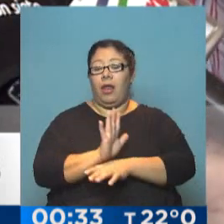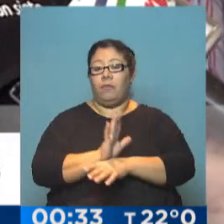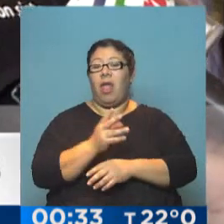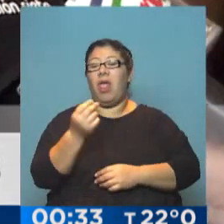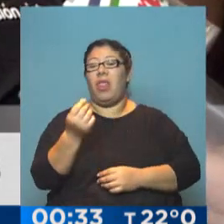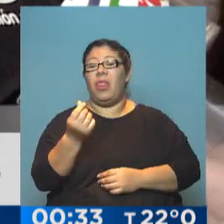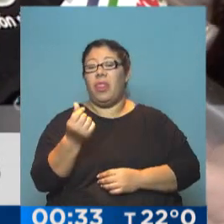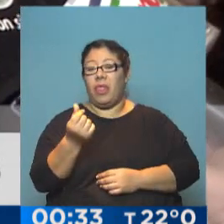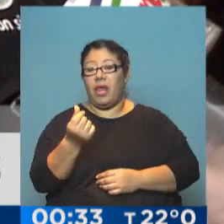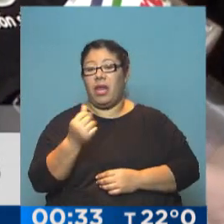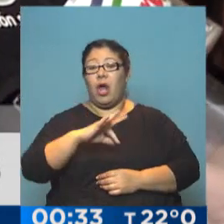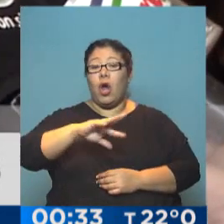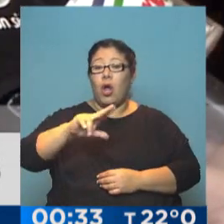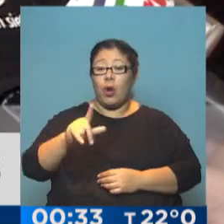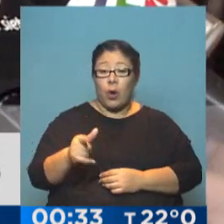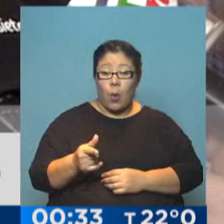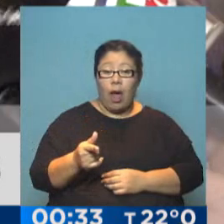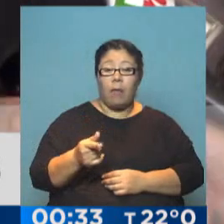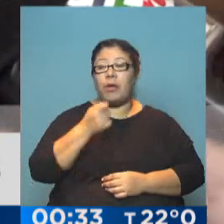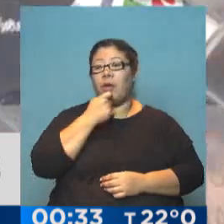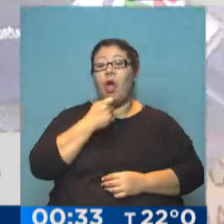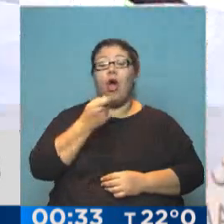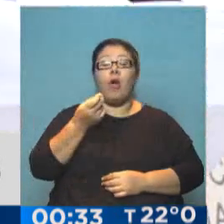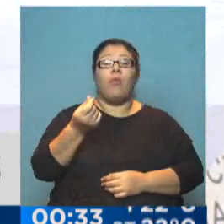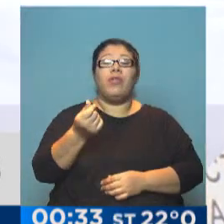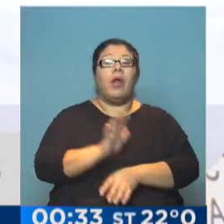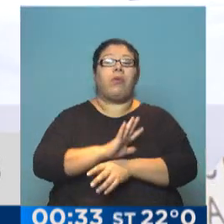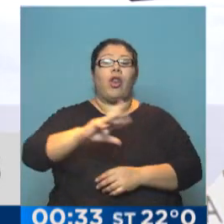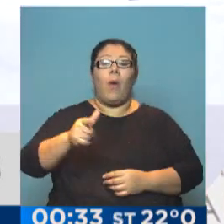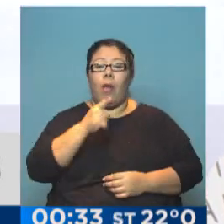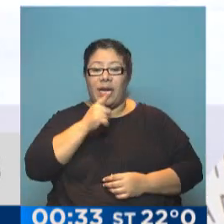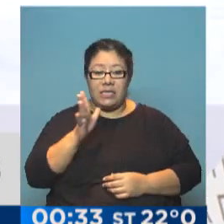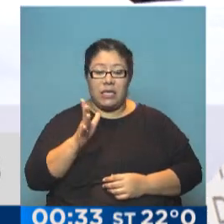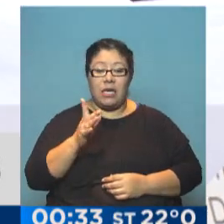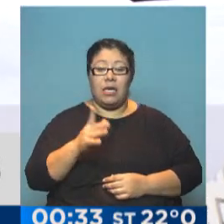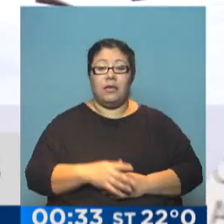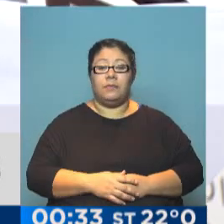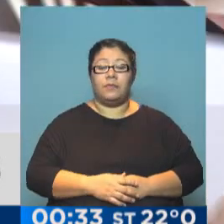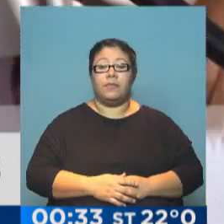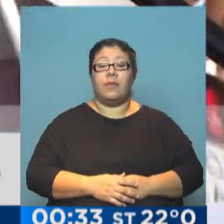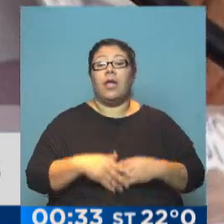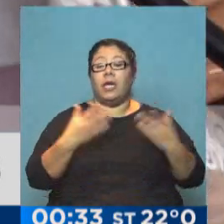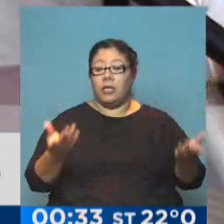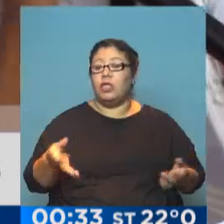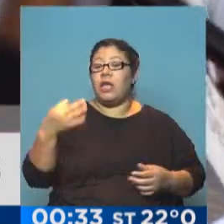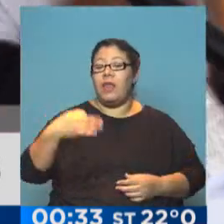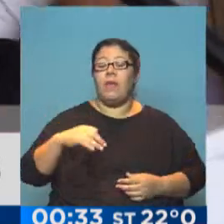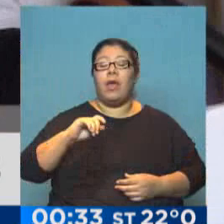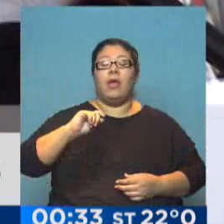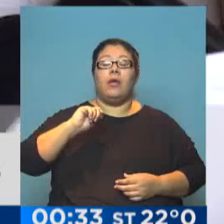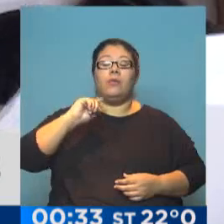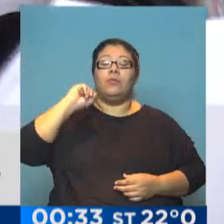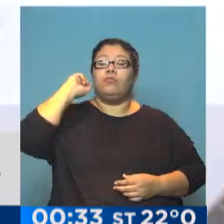usado sanamente y no robado hubiese salvado la vida de nuestros familiares. Así que en base a todo eso estamos absolutamente convencidos de que debería ser una sentencia